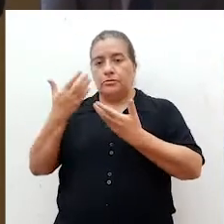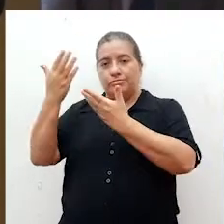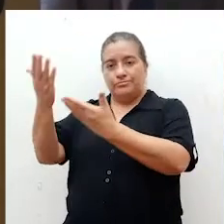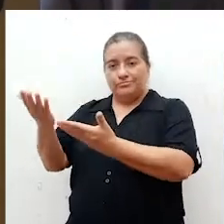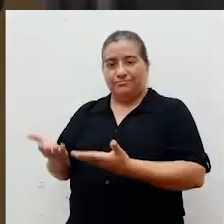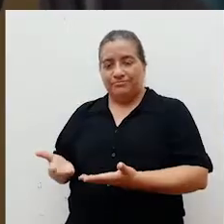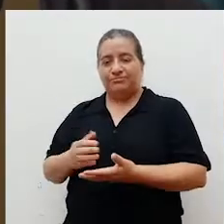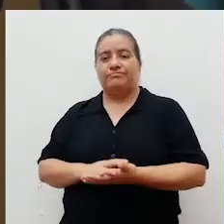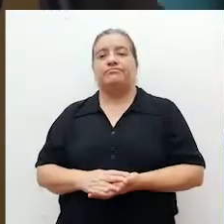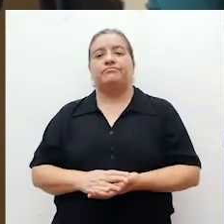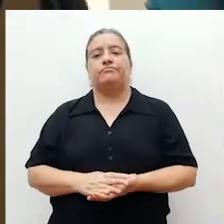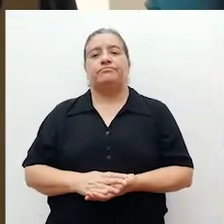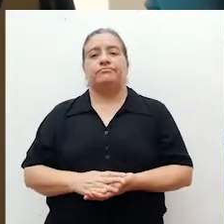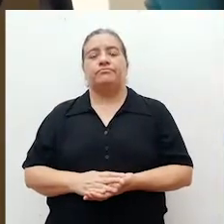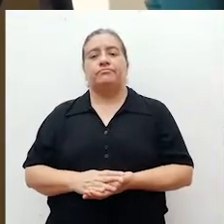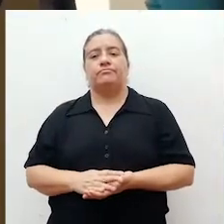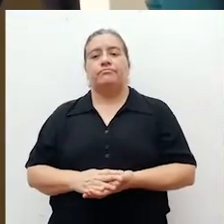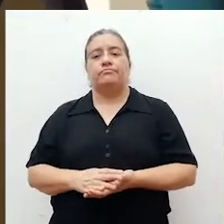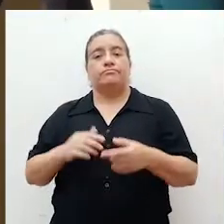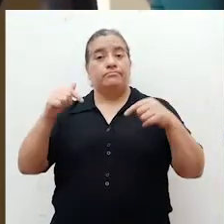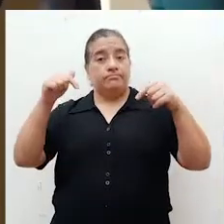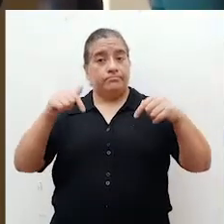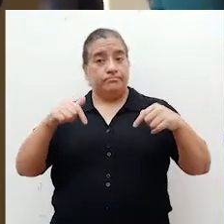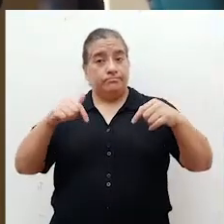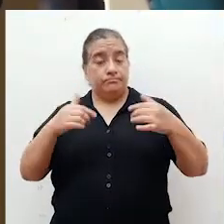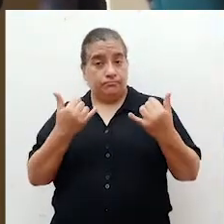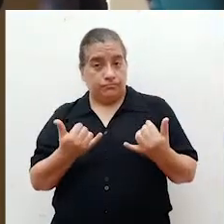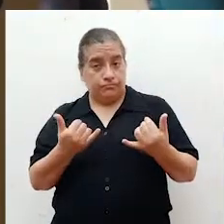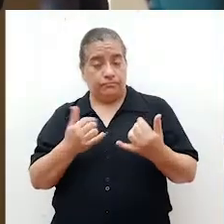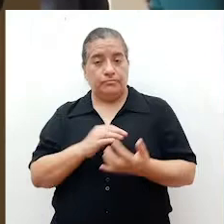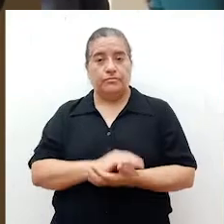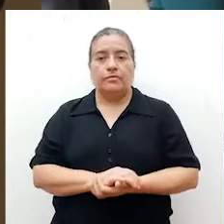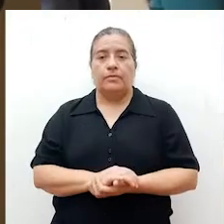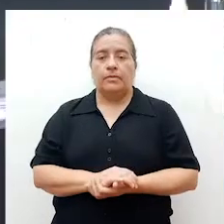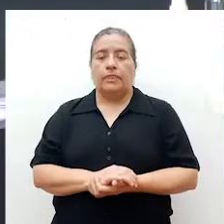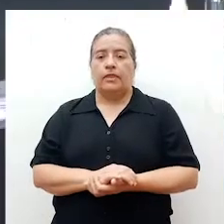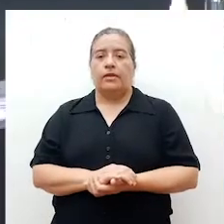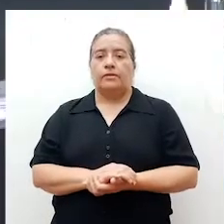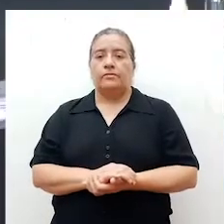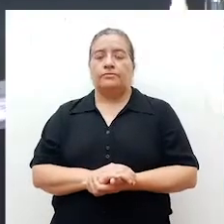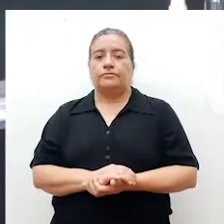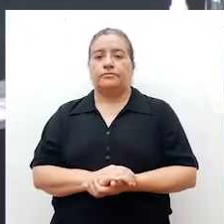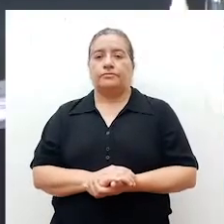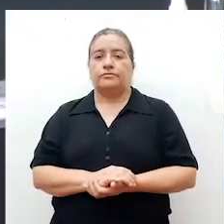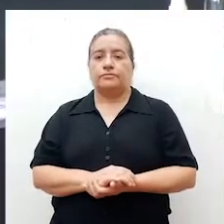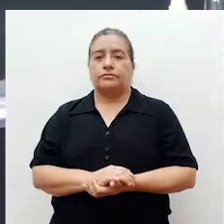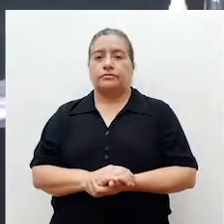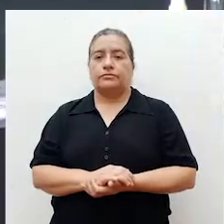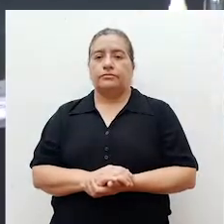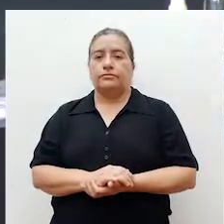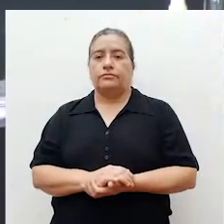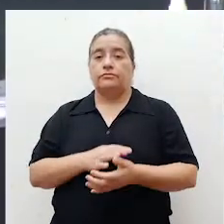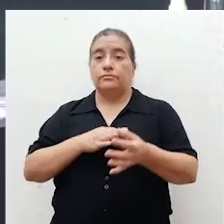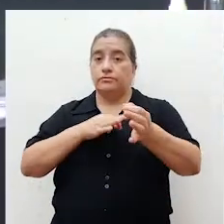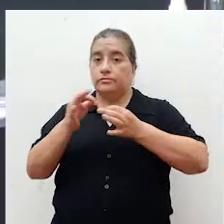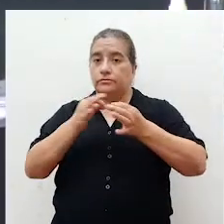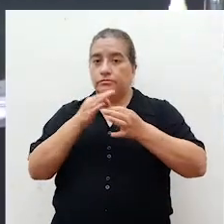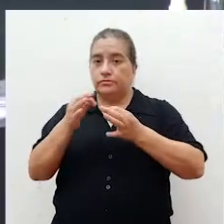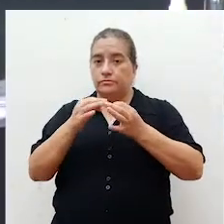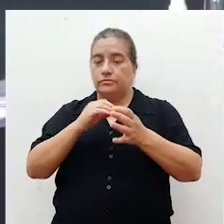país, y por eso también quiero darle las gracias. Doctor Gutiérrez. Estamos aquí